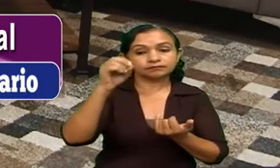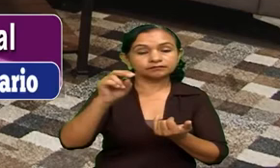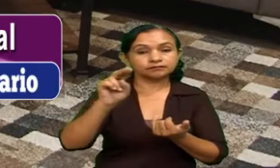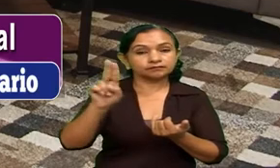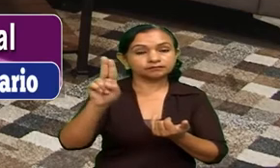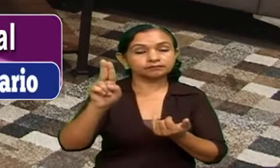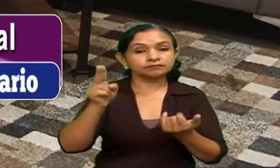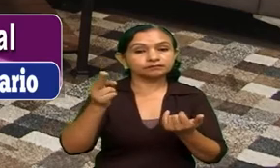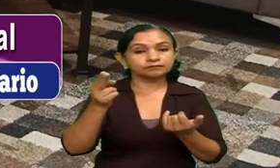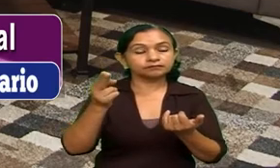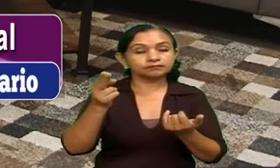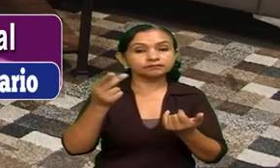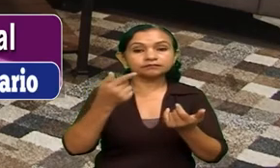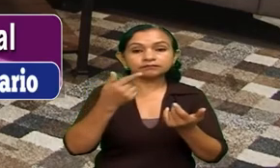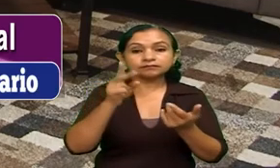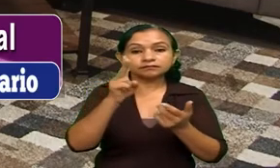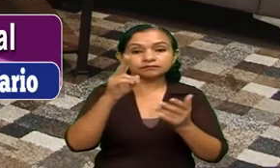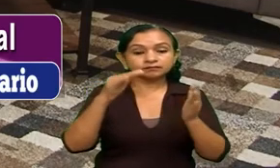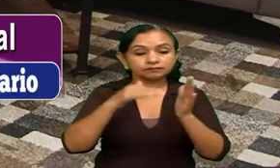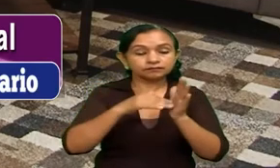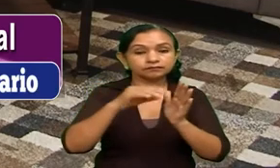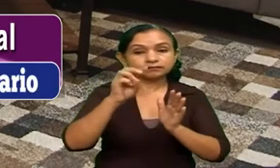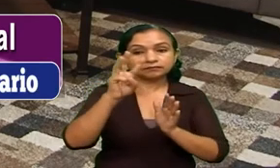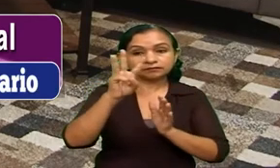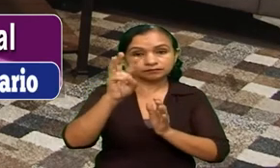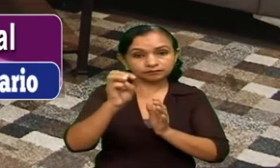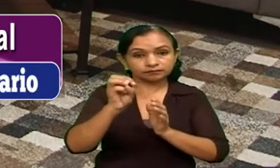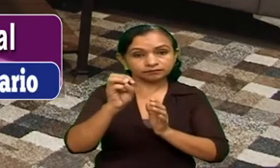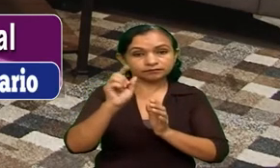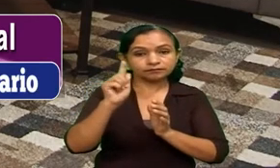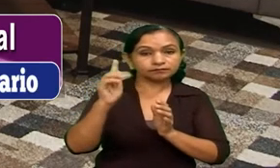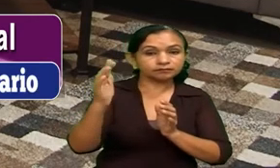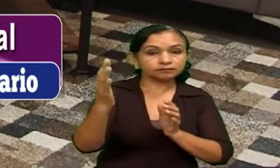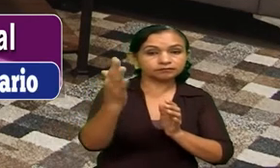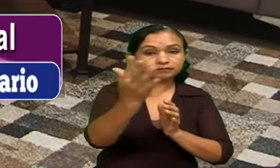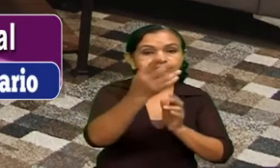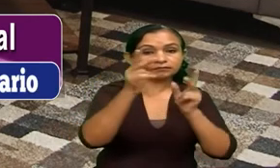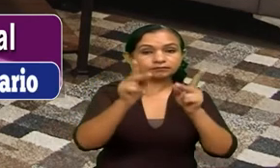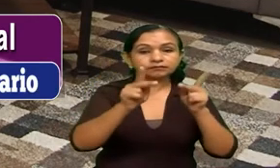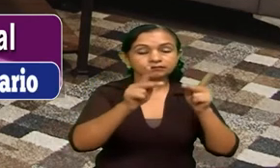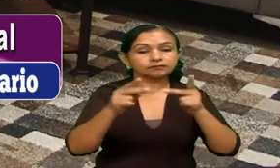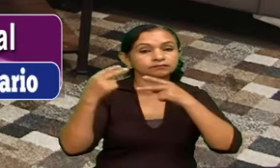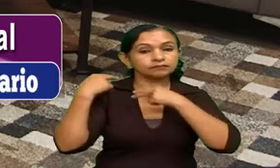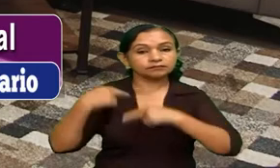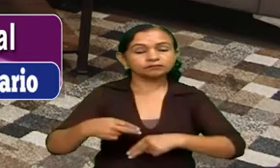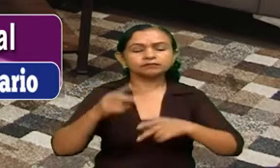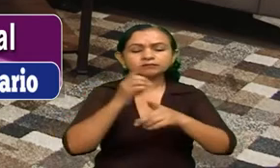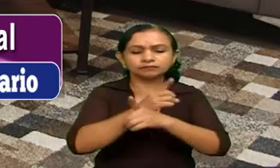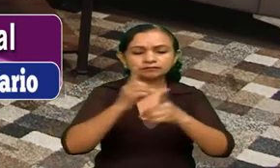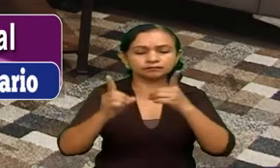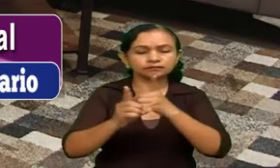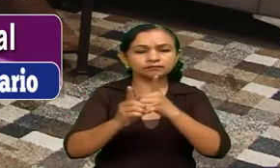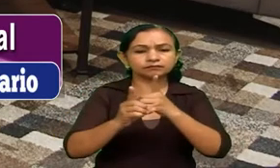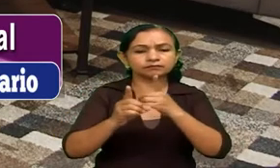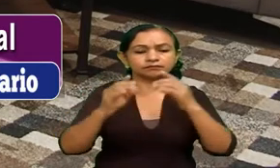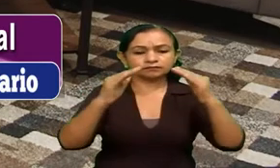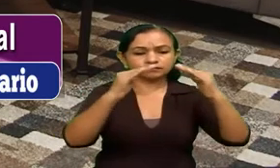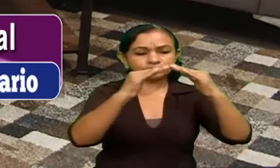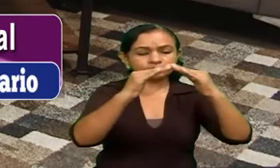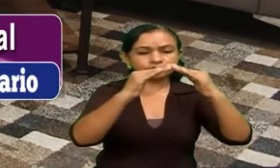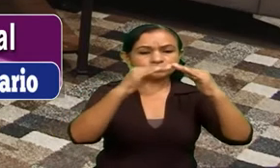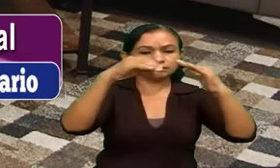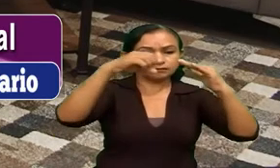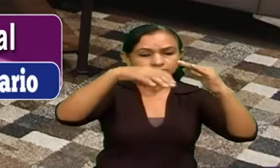de que su meta era que en el 2030 todo ser humano debe tener acceso a la energía eléctrica. Los ODS.